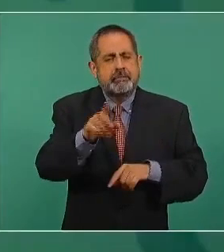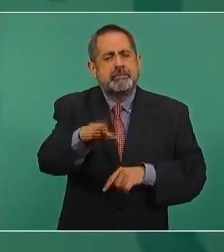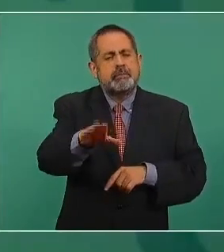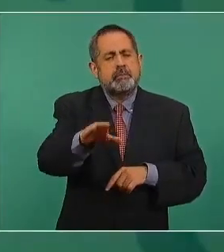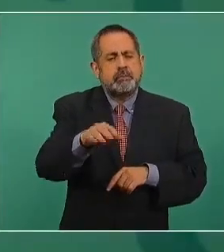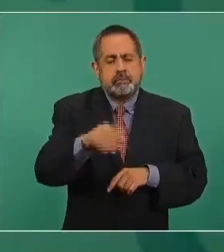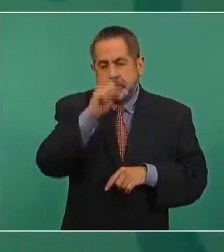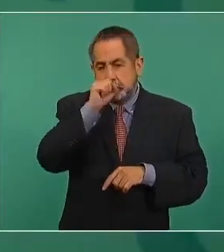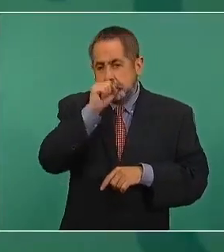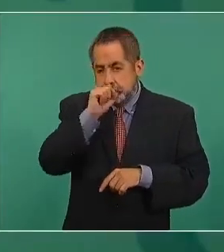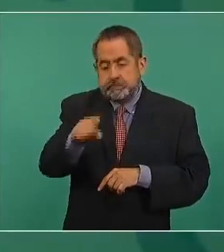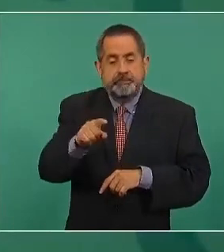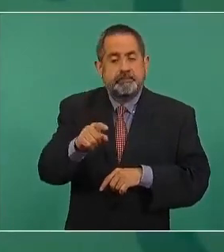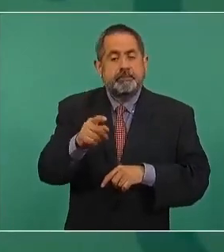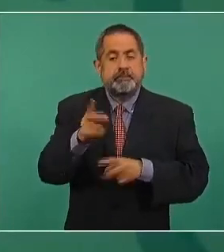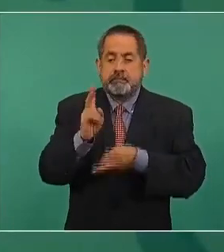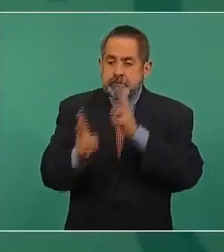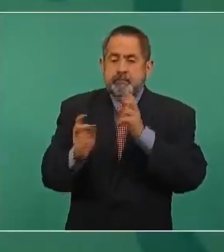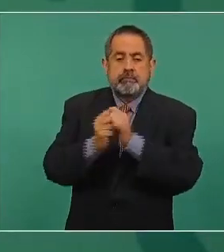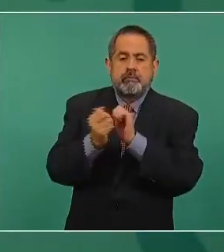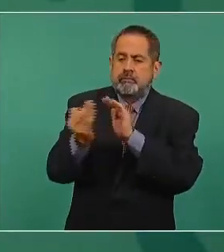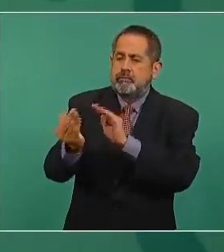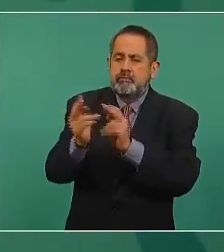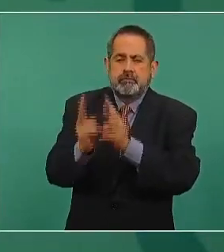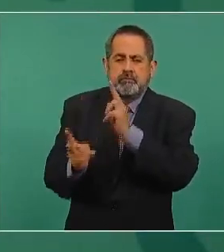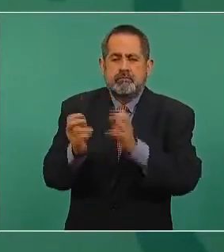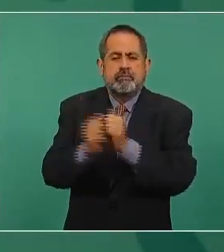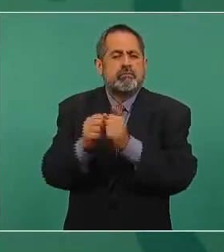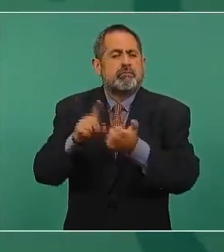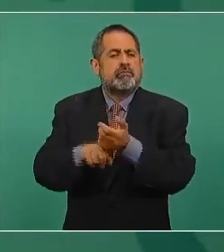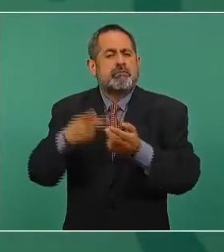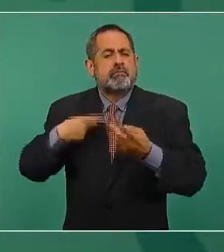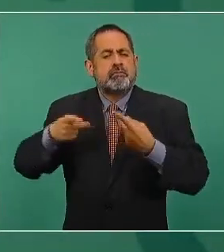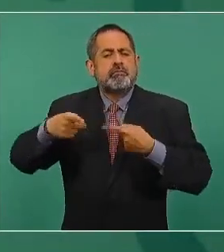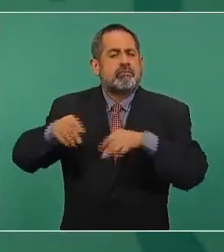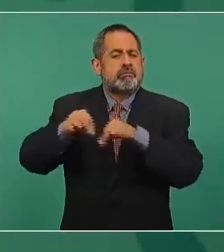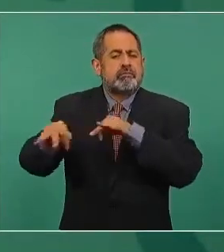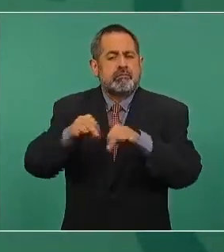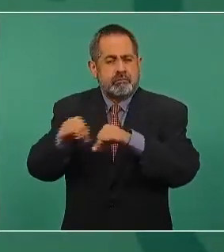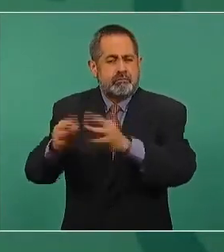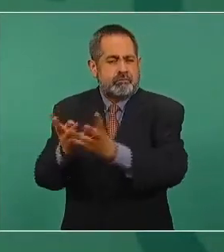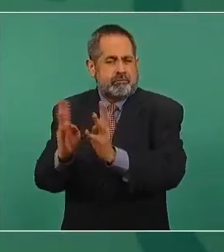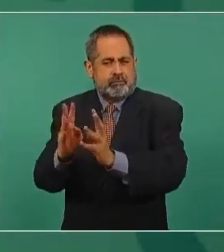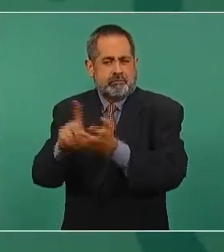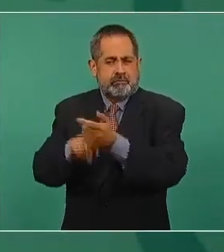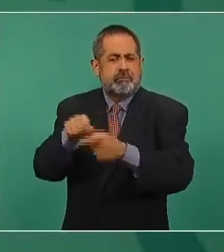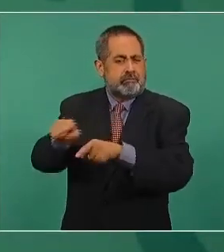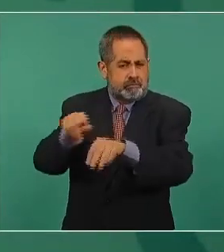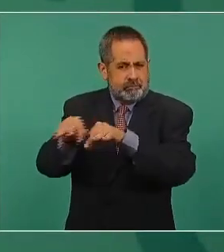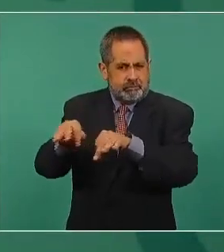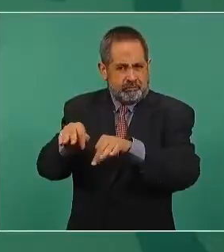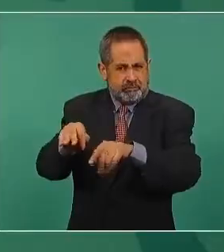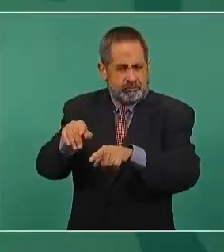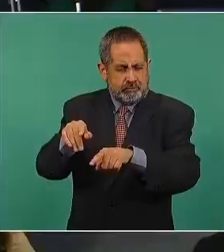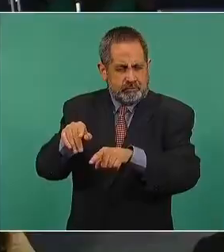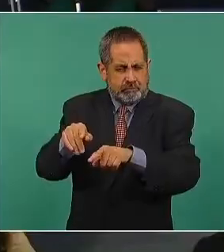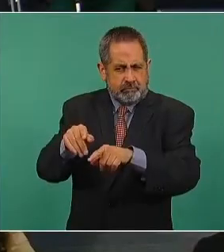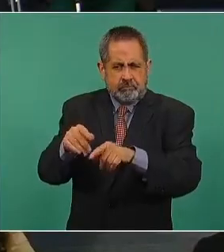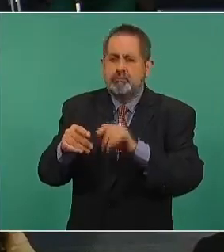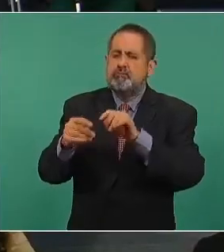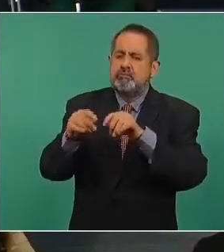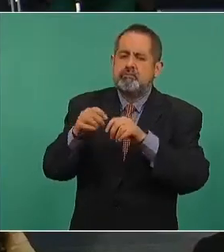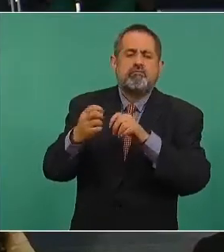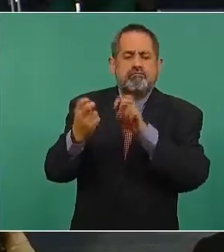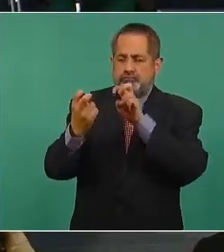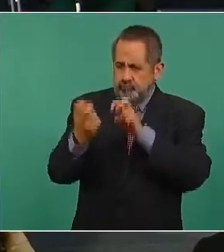también reciba a los trabajadores de salud de Hidalgo. Exactamente,